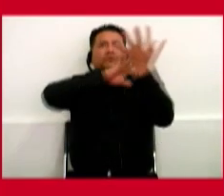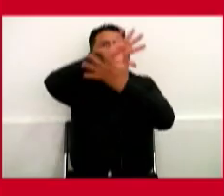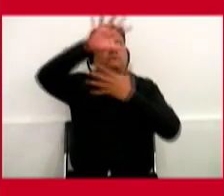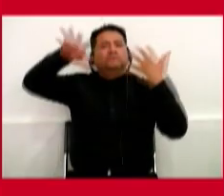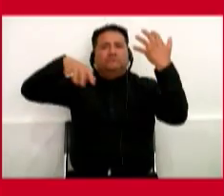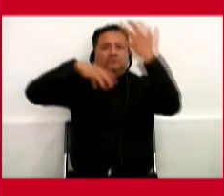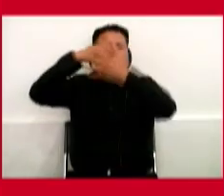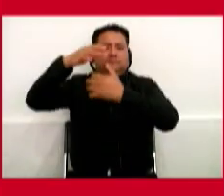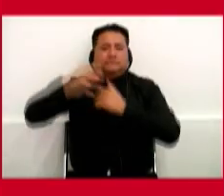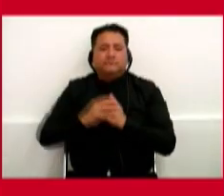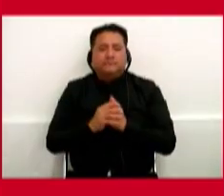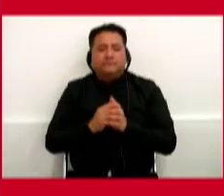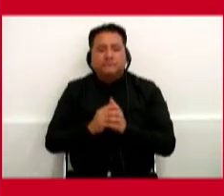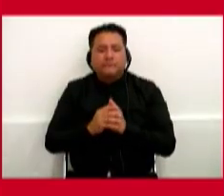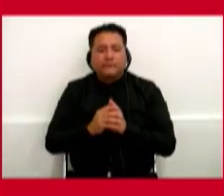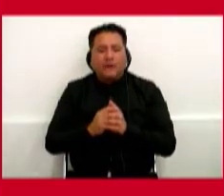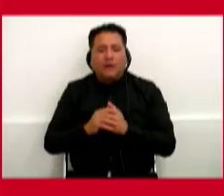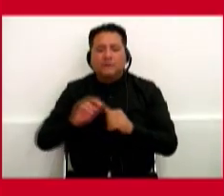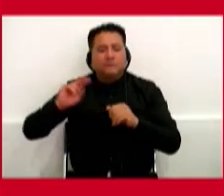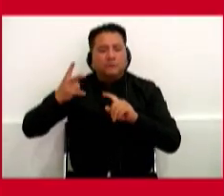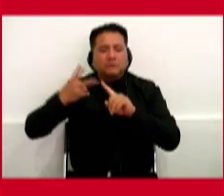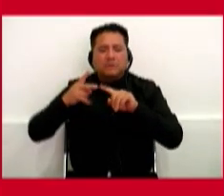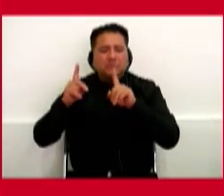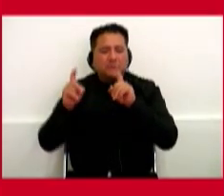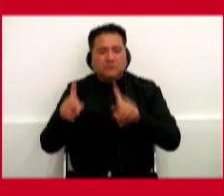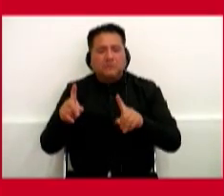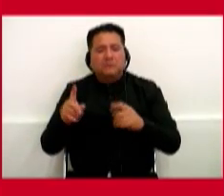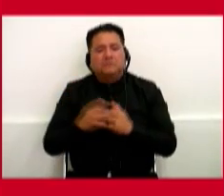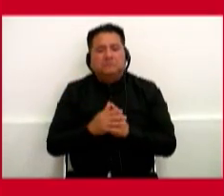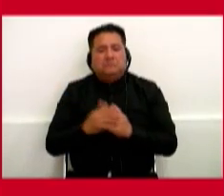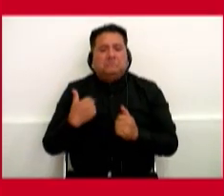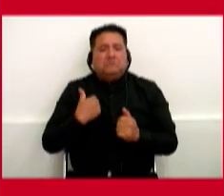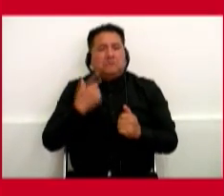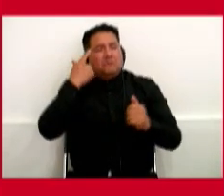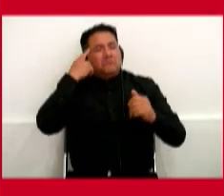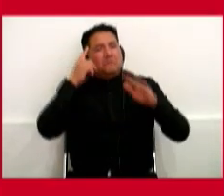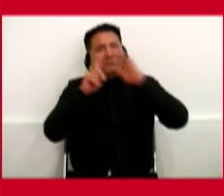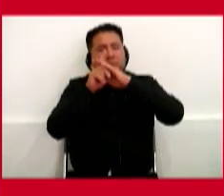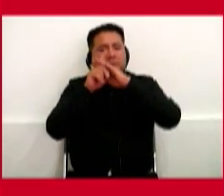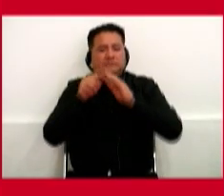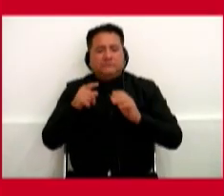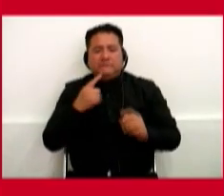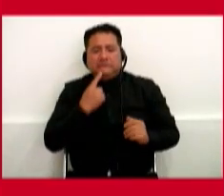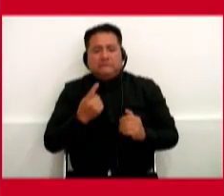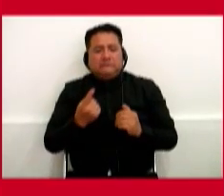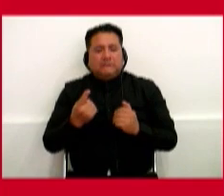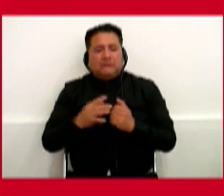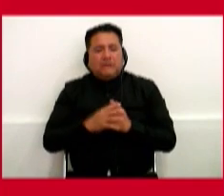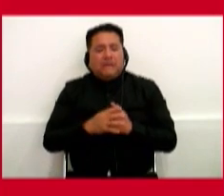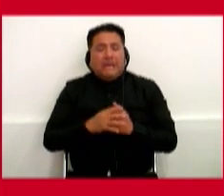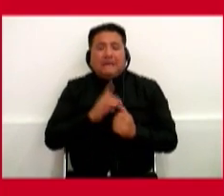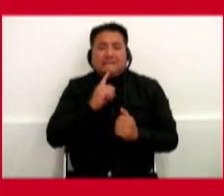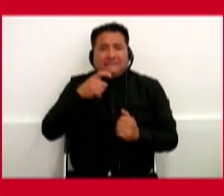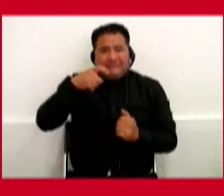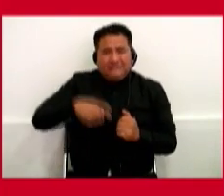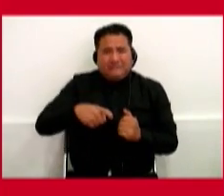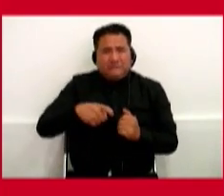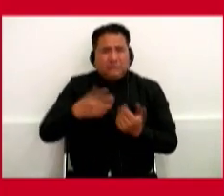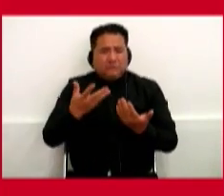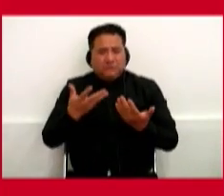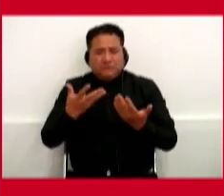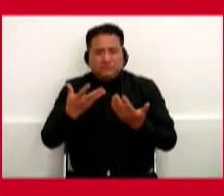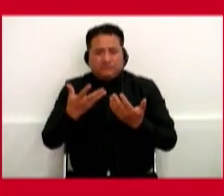Entonces, la segunda pregunta lógica que se nos viene a la mente en el estudio de Open Pits es si es necesario